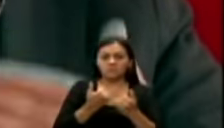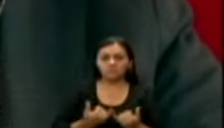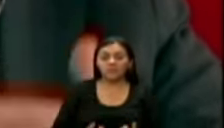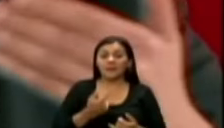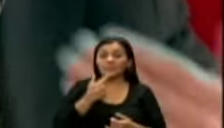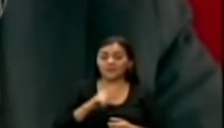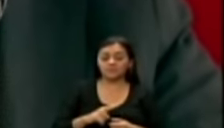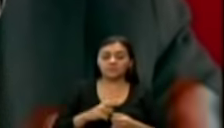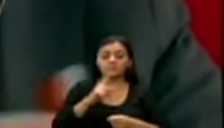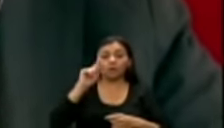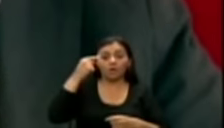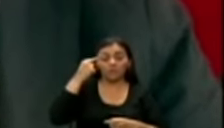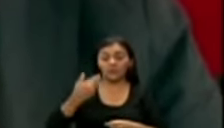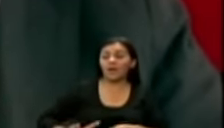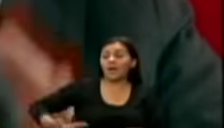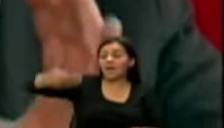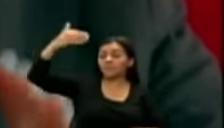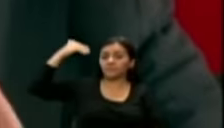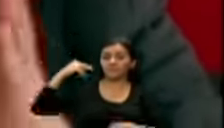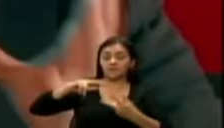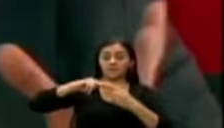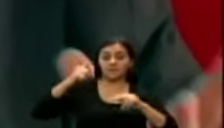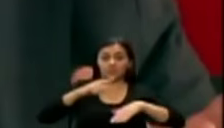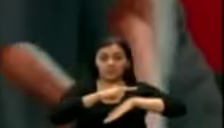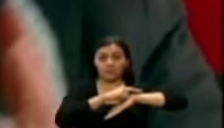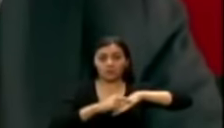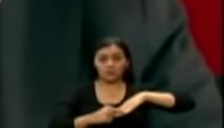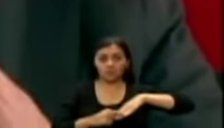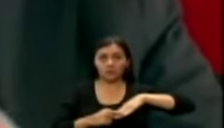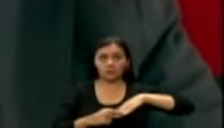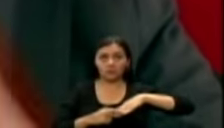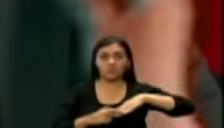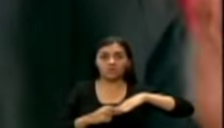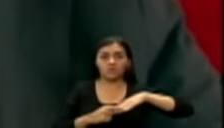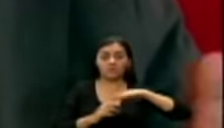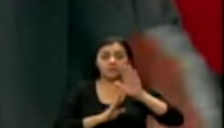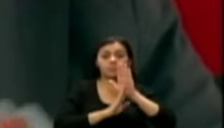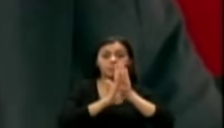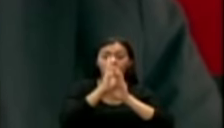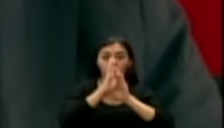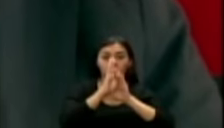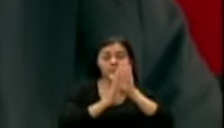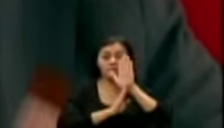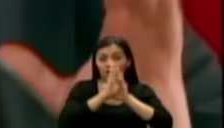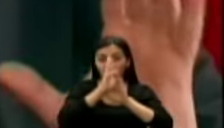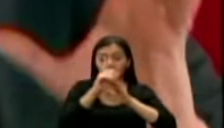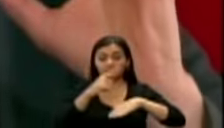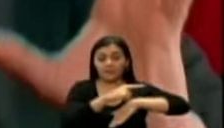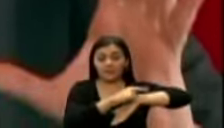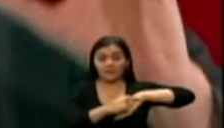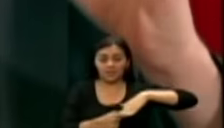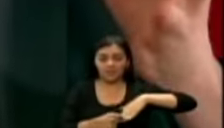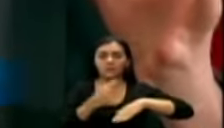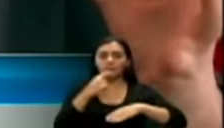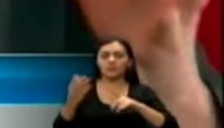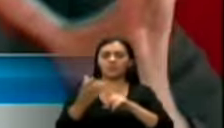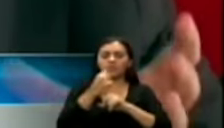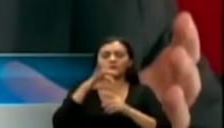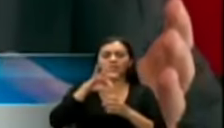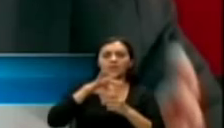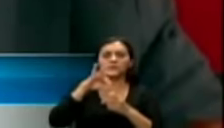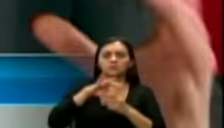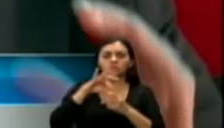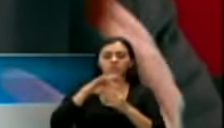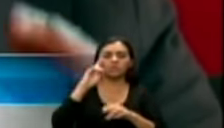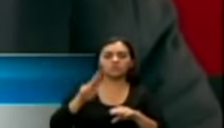los gobiernos progresistas de la región, otra vez utilizo la palabra progresistas en el amplio sentido de la palabra, hayan logrado ganar las elecciones